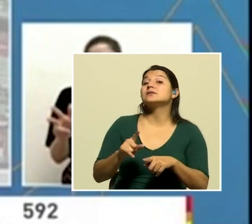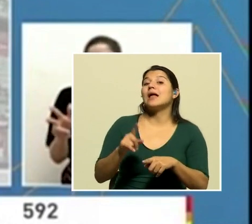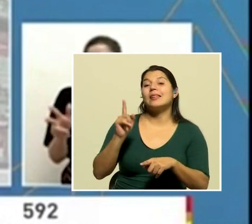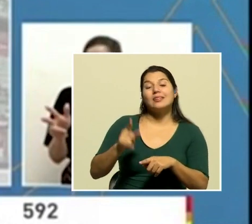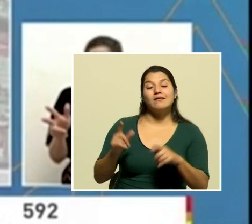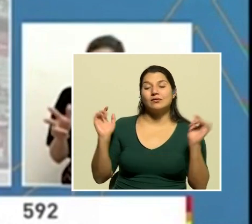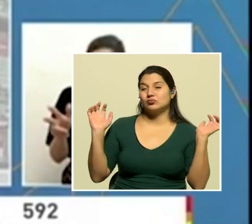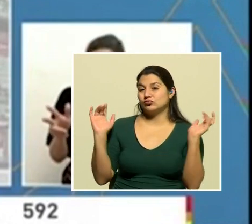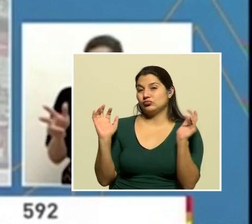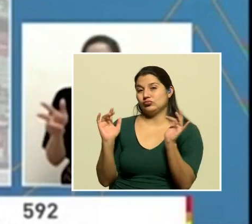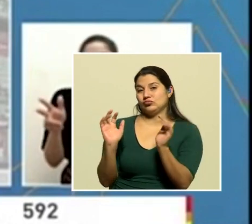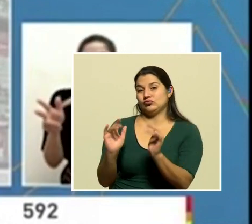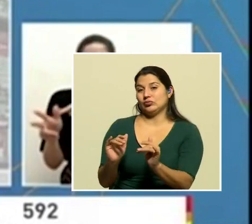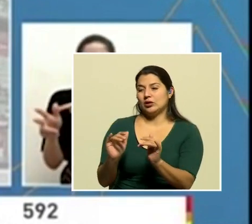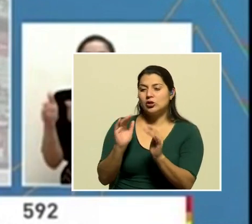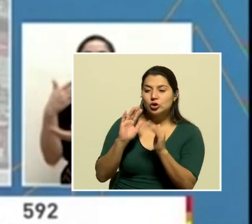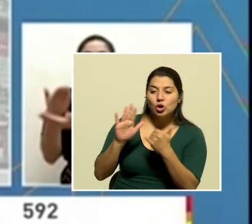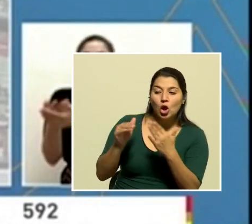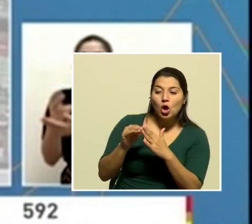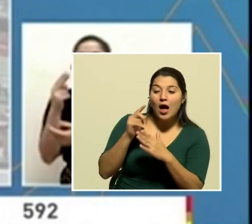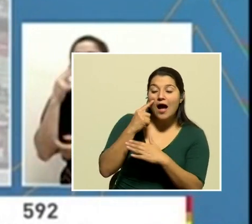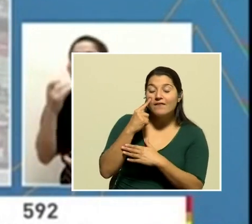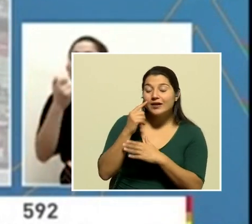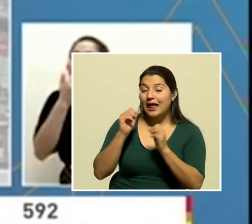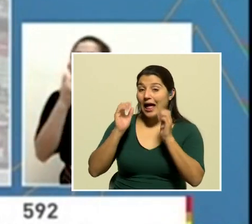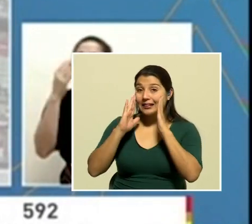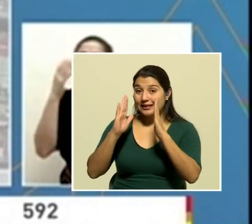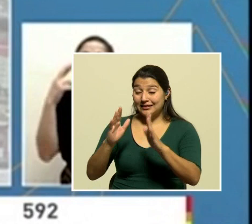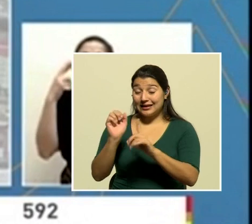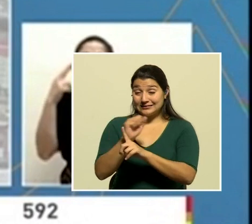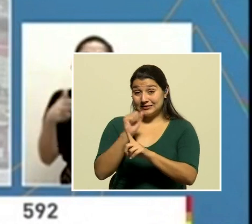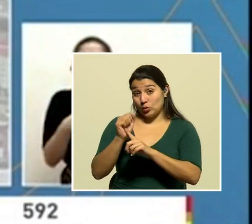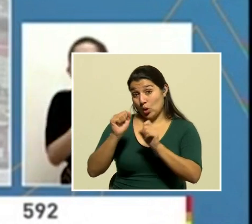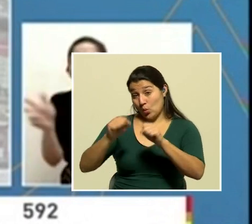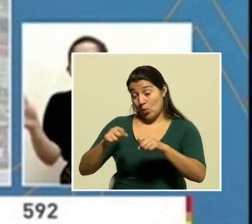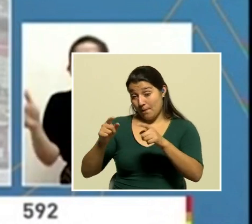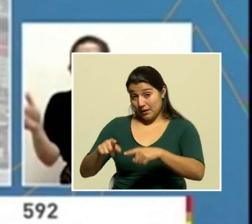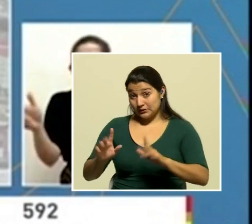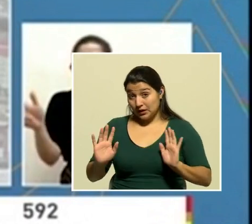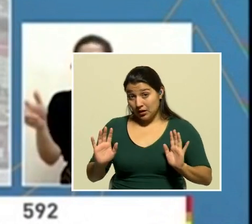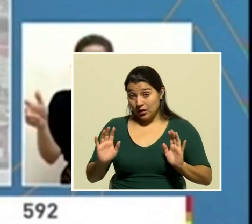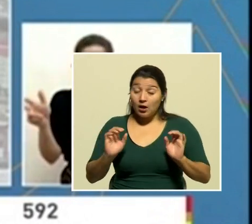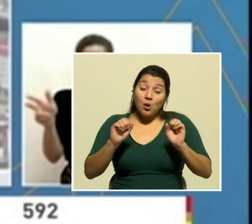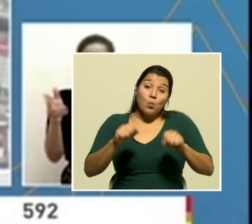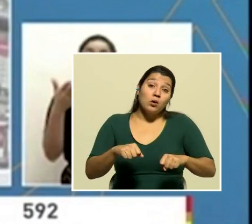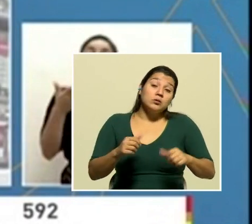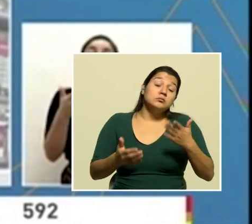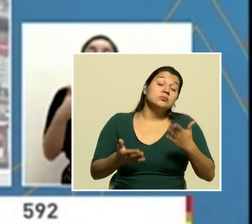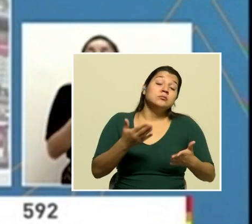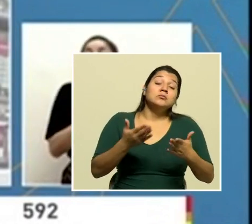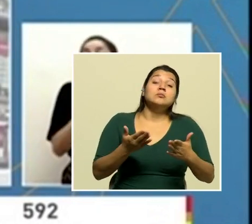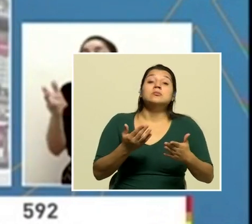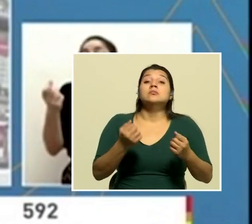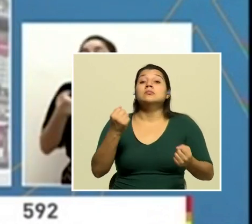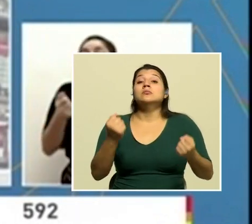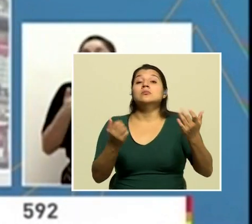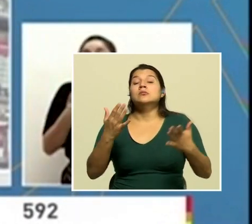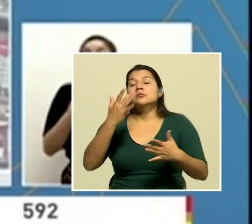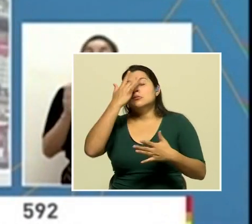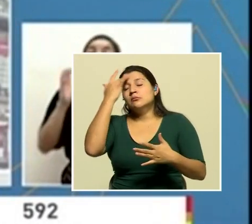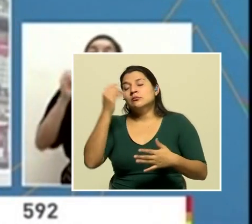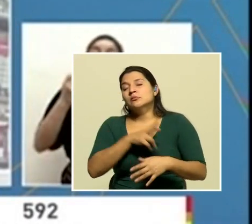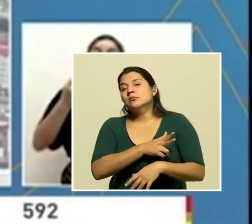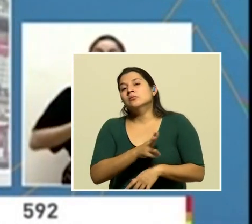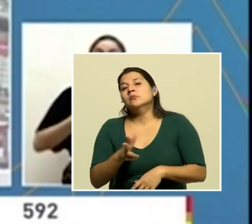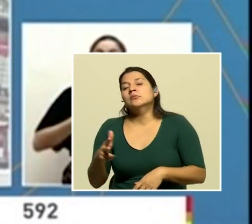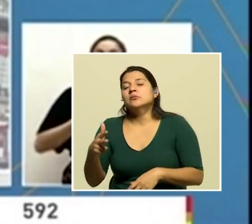para poder atender la contingencia que se pueda estar presentando, que podría ir desde un simple desvío de un conductor hasta que el conductor